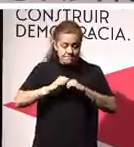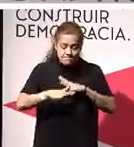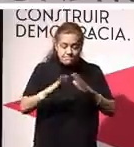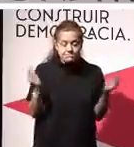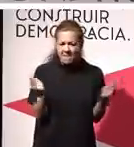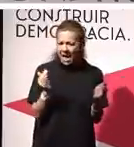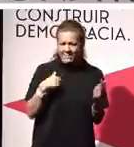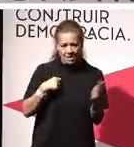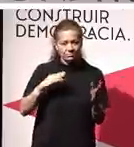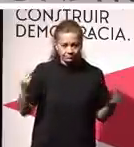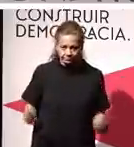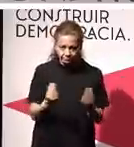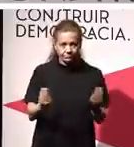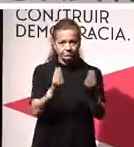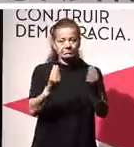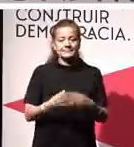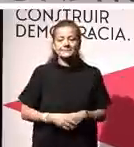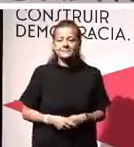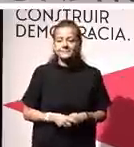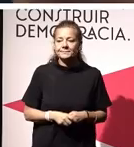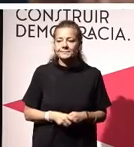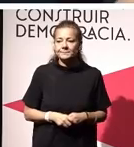como parque regional,